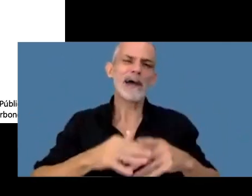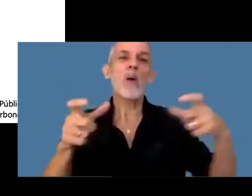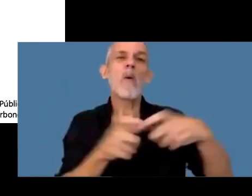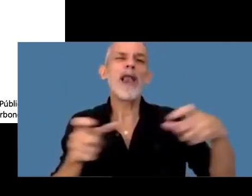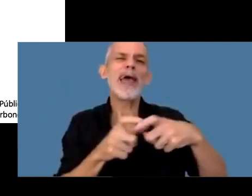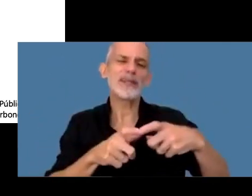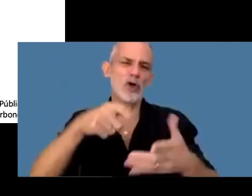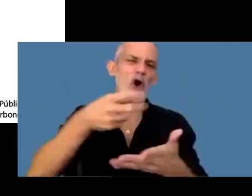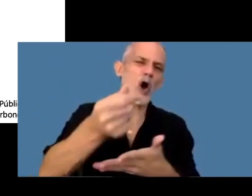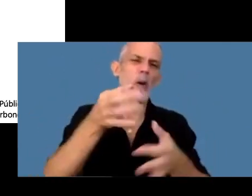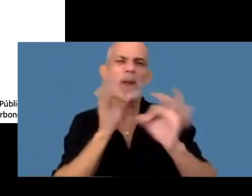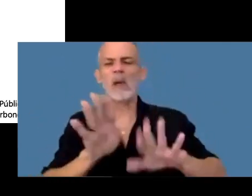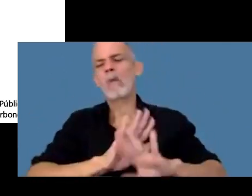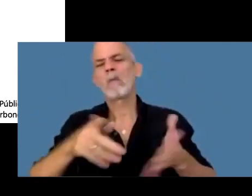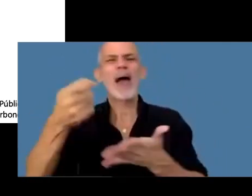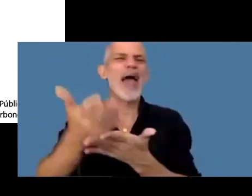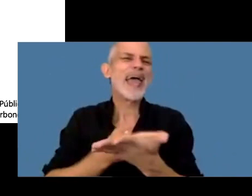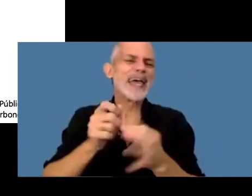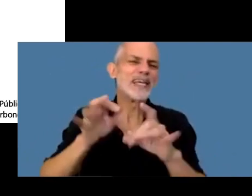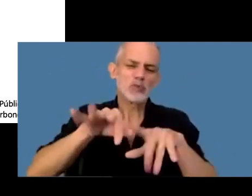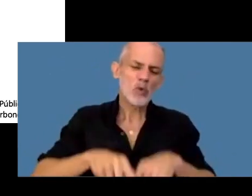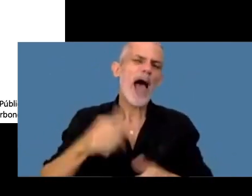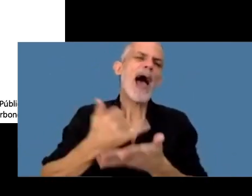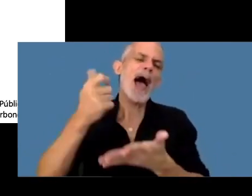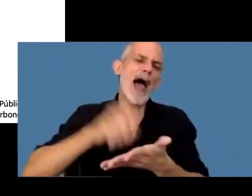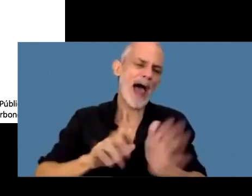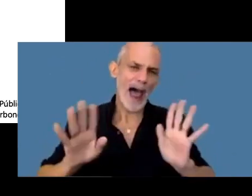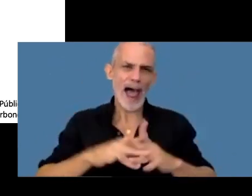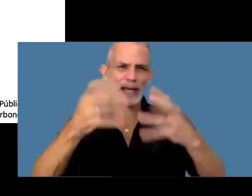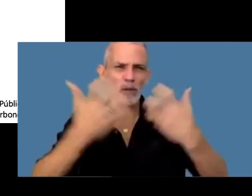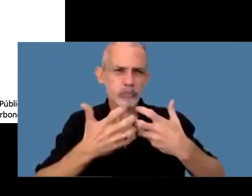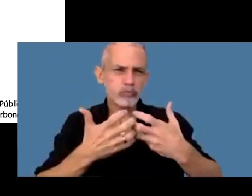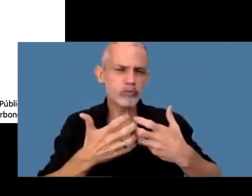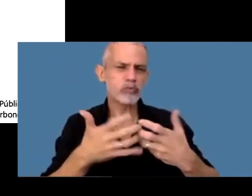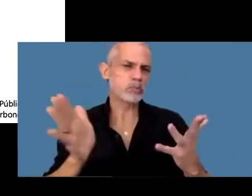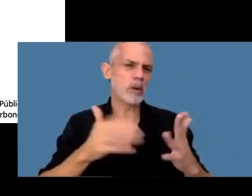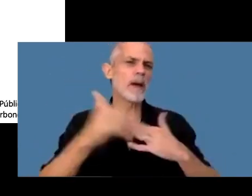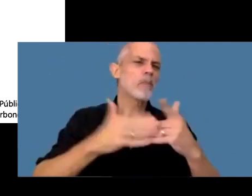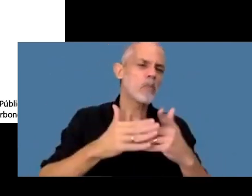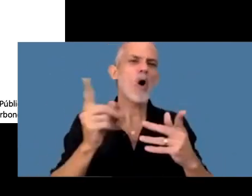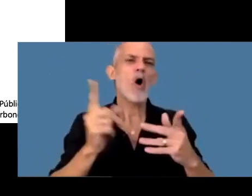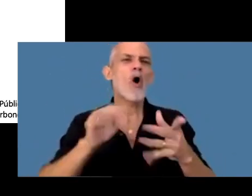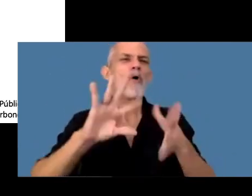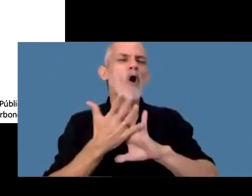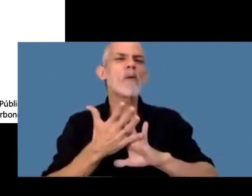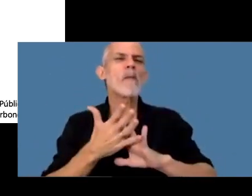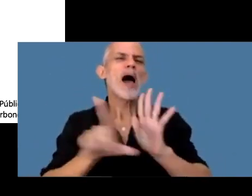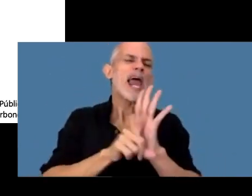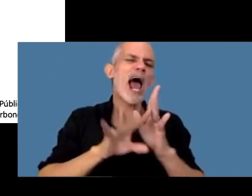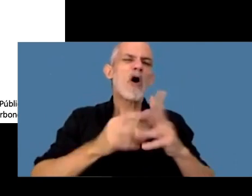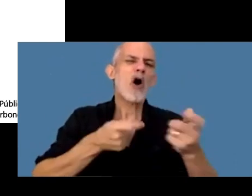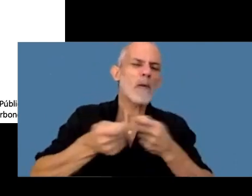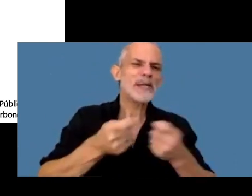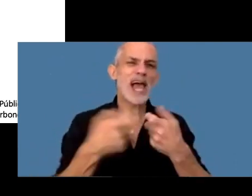pública se puede dar en cualquier o ante cualquier tipo de estructura o vehículo jurídico, ya sea un vehículo comercial, societario o una